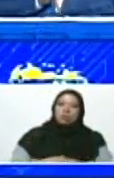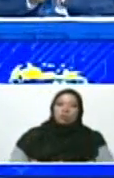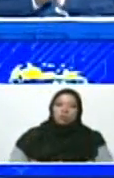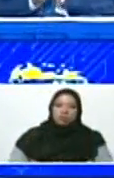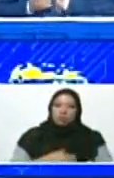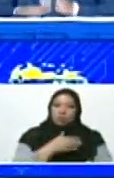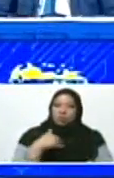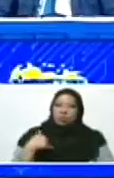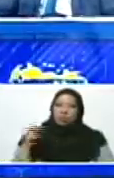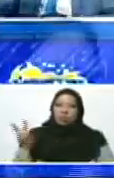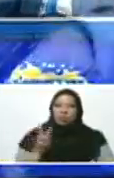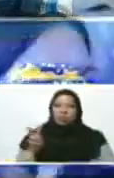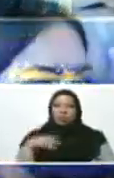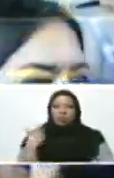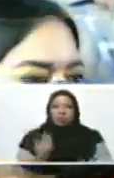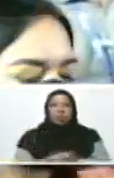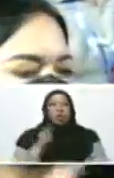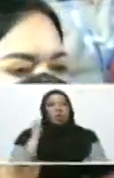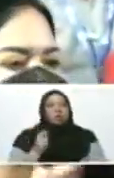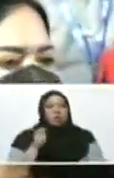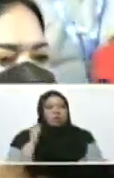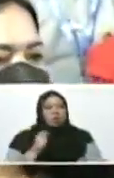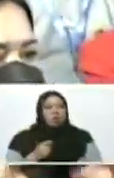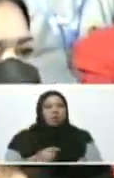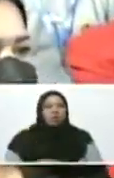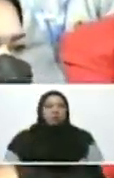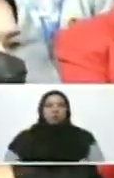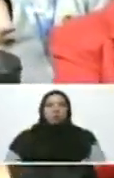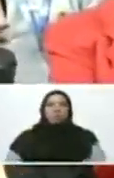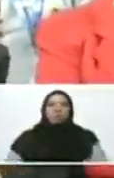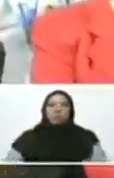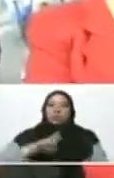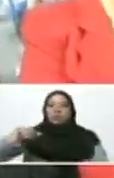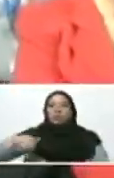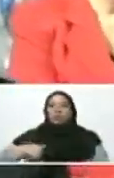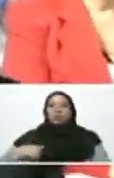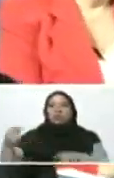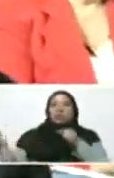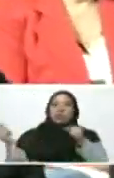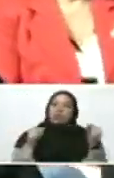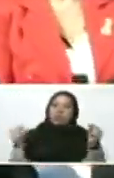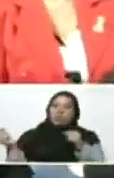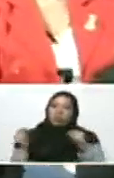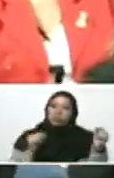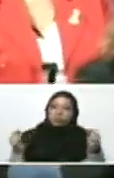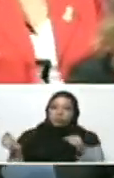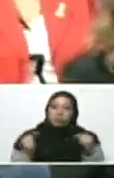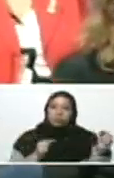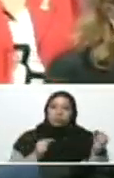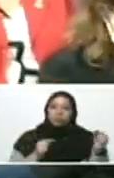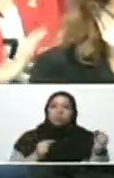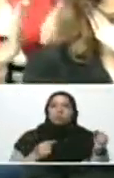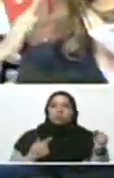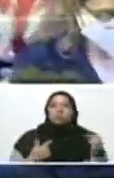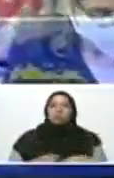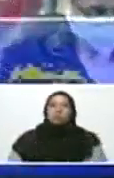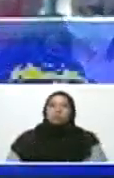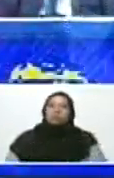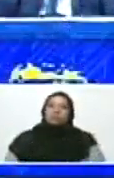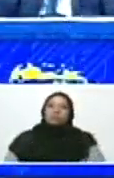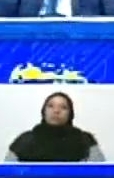que Venezuela no solo lleve una teoría, no solo lleve un discurso, no solo lleve